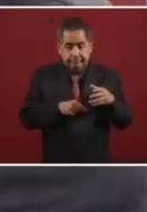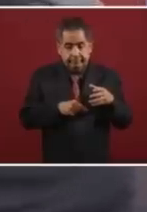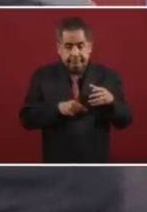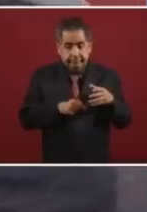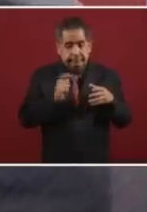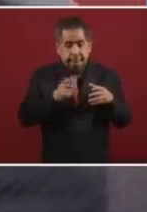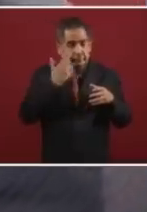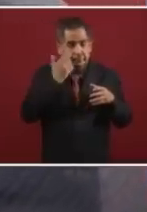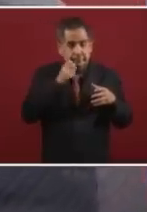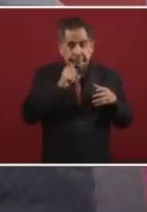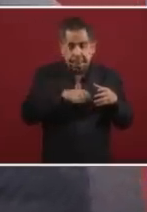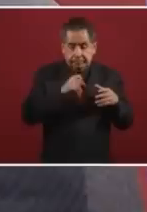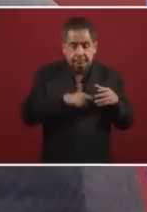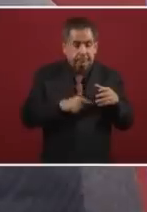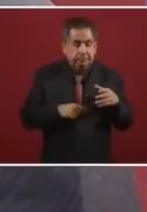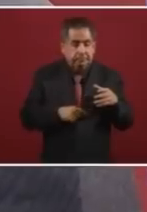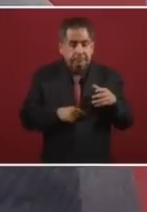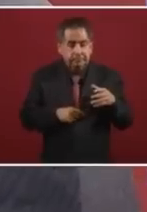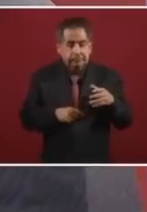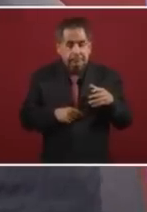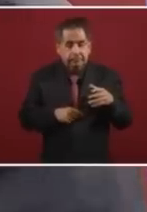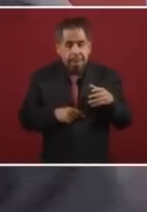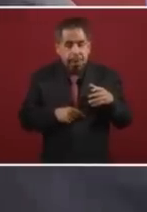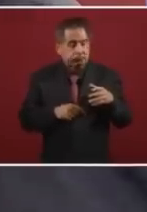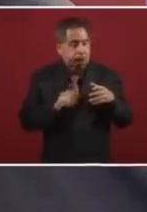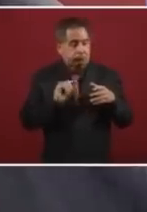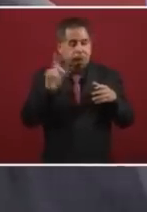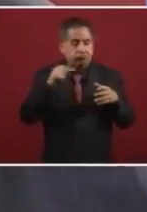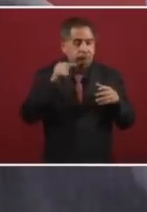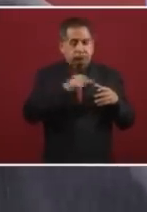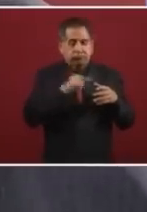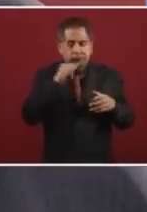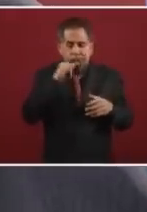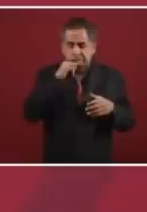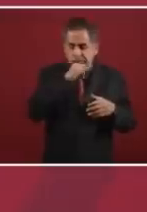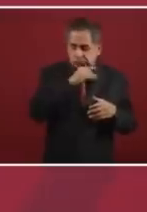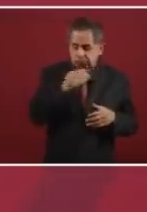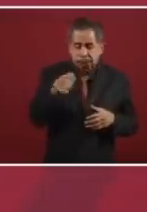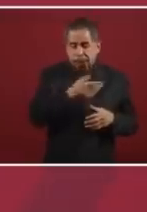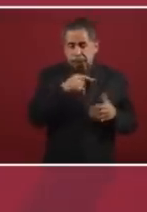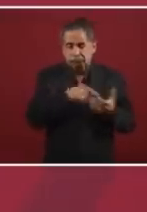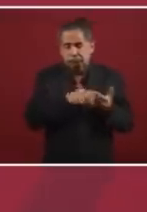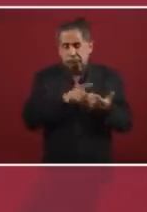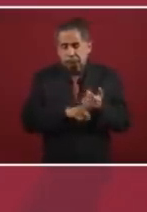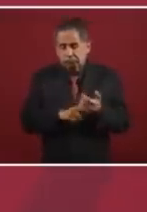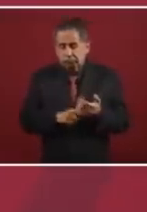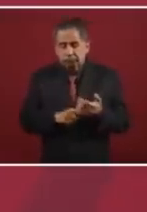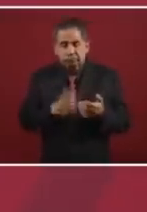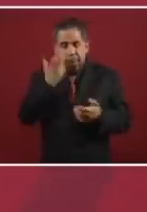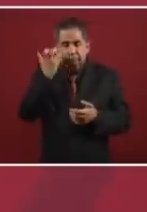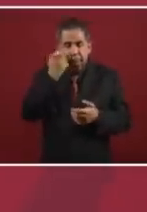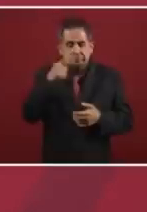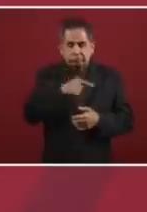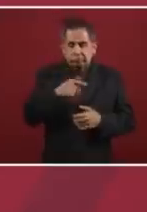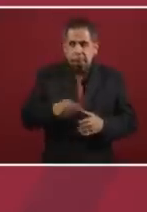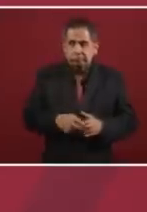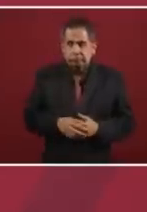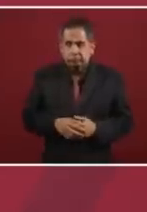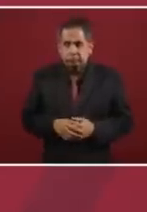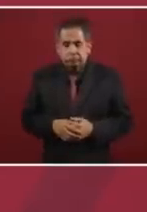que siempre se distinguen por la hipocresía y por el doble discurso